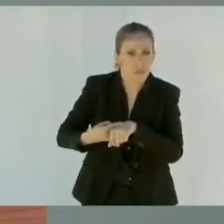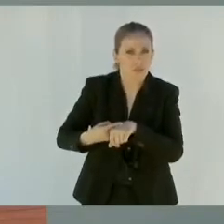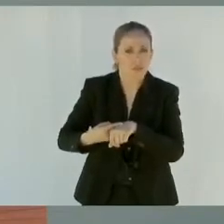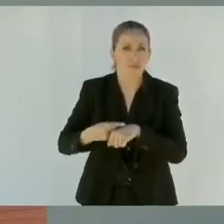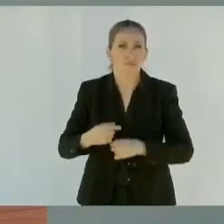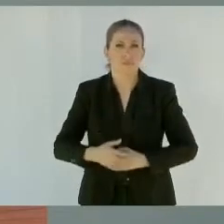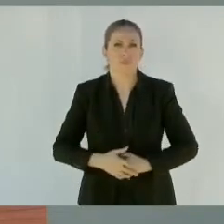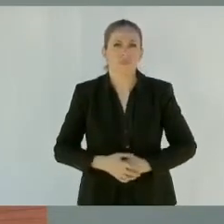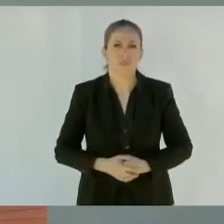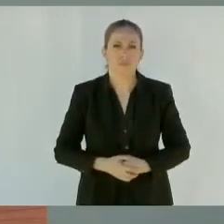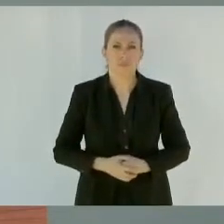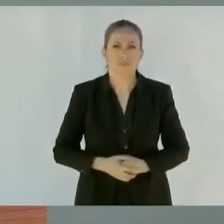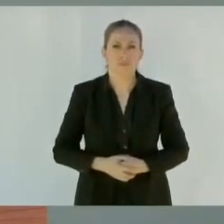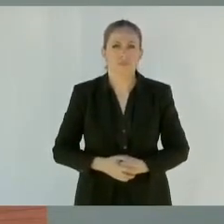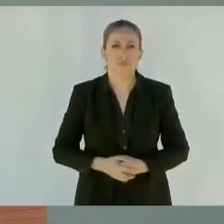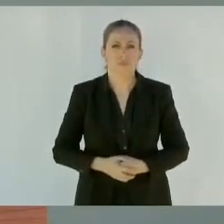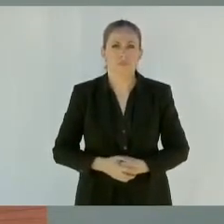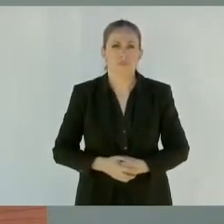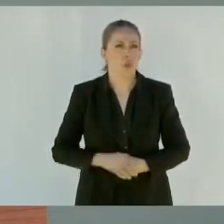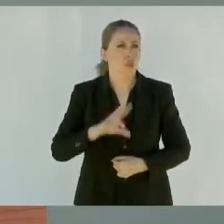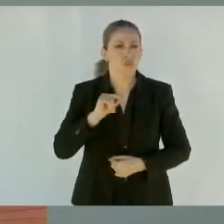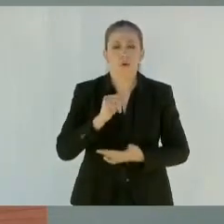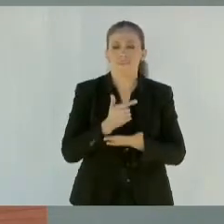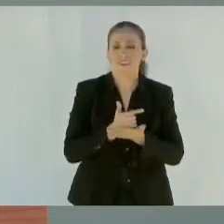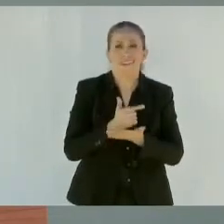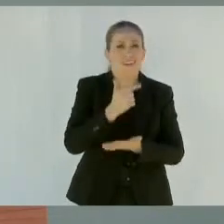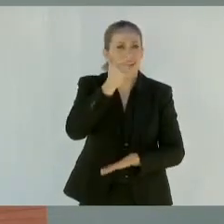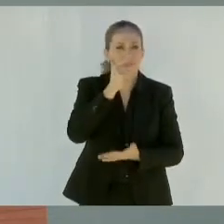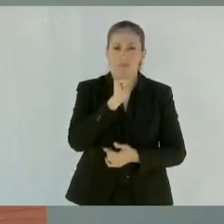no de gravedad.